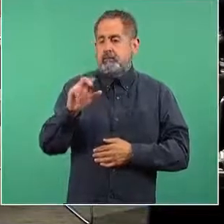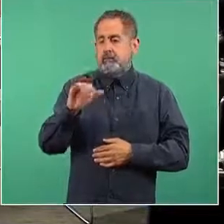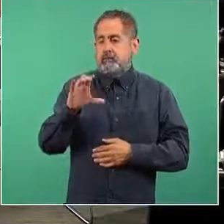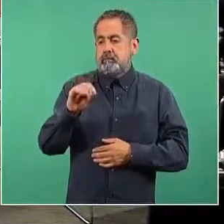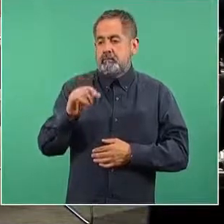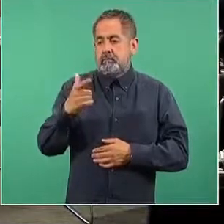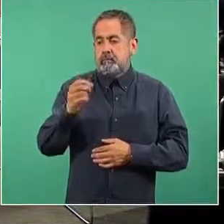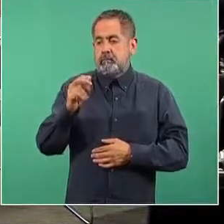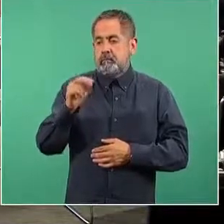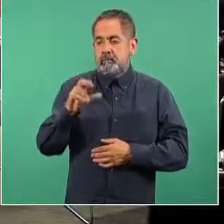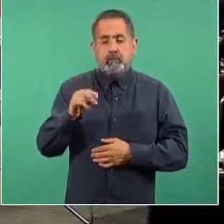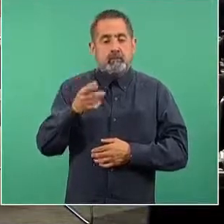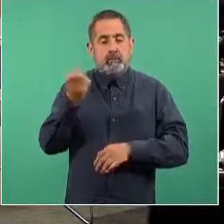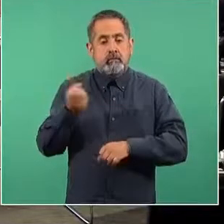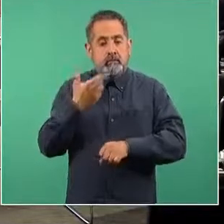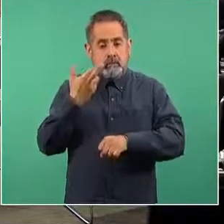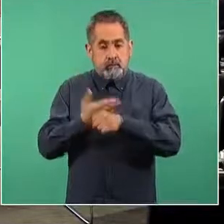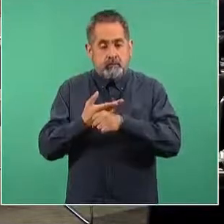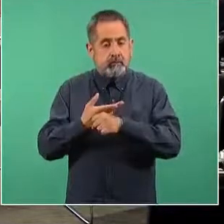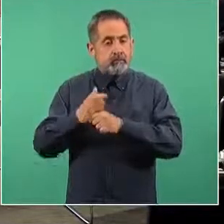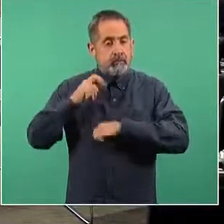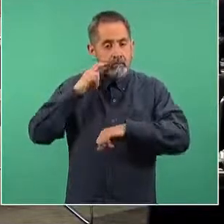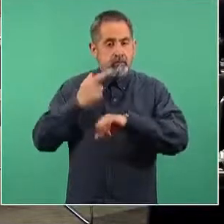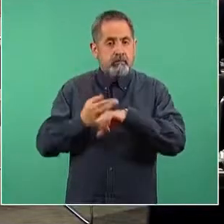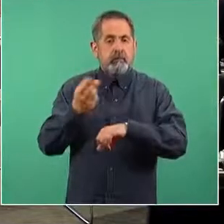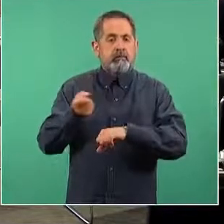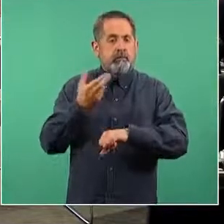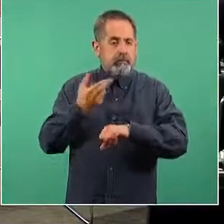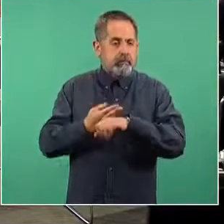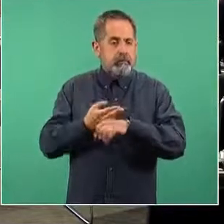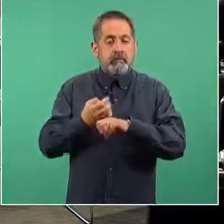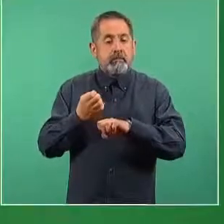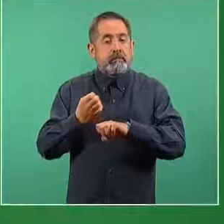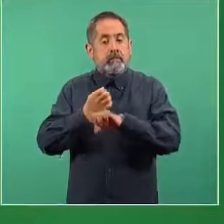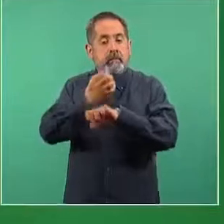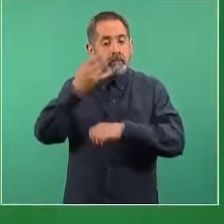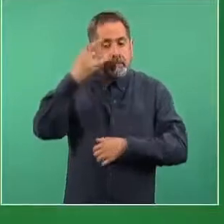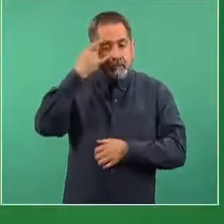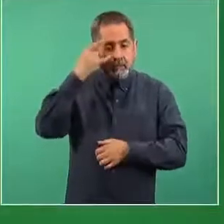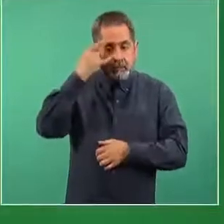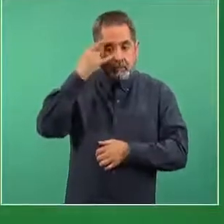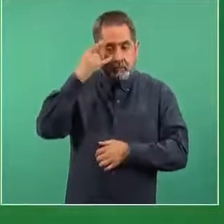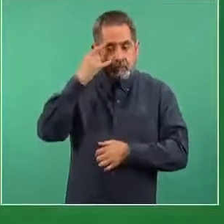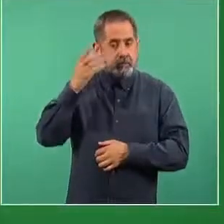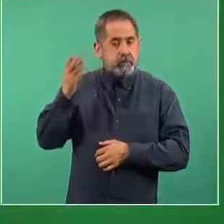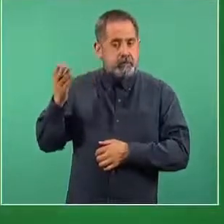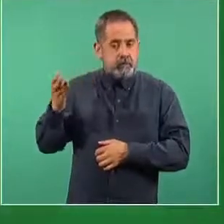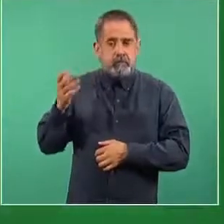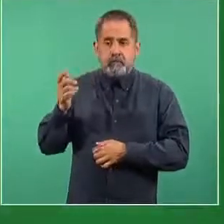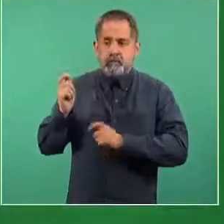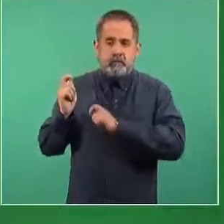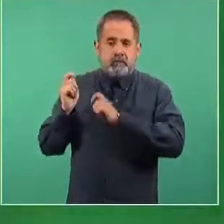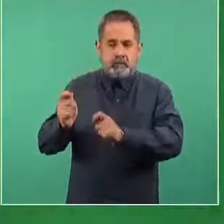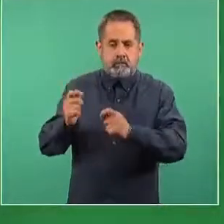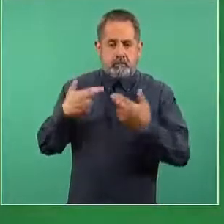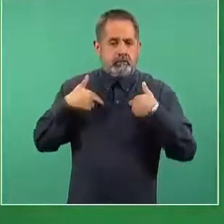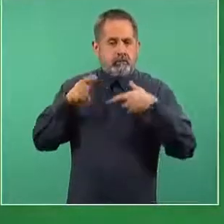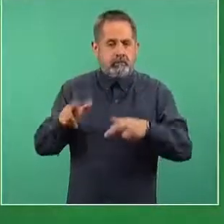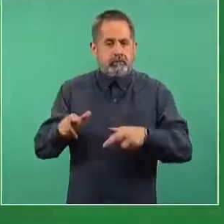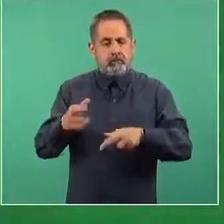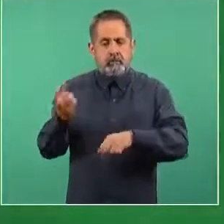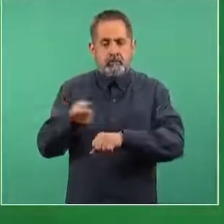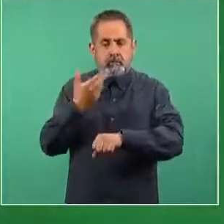quien es el secretario técnico de la Secretaría de Salud del Estado de Campeche y que está precisamente en representación del secretario de